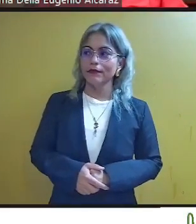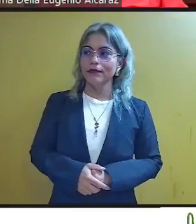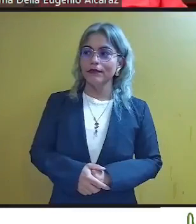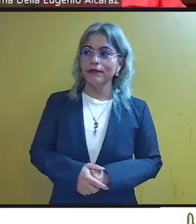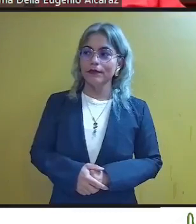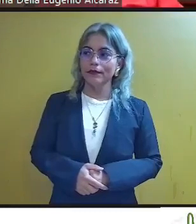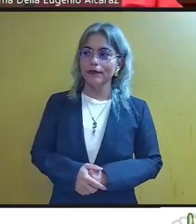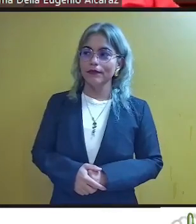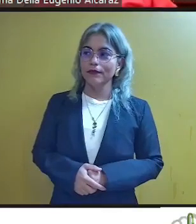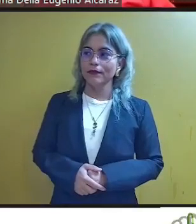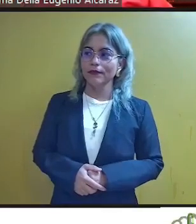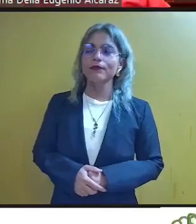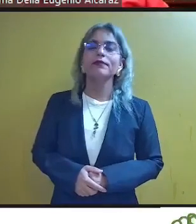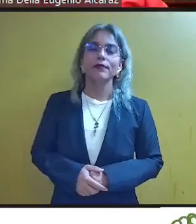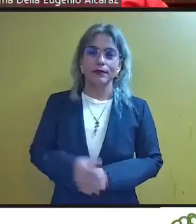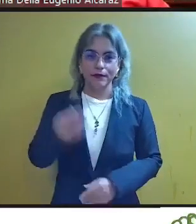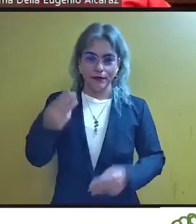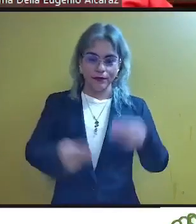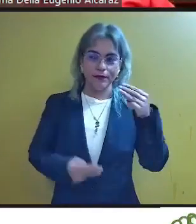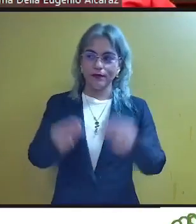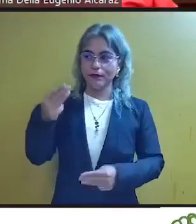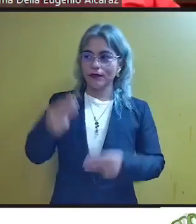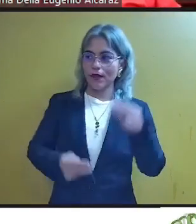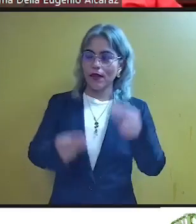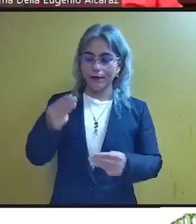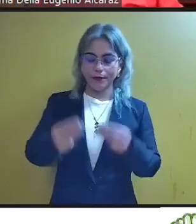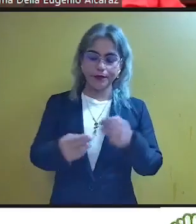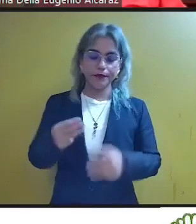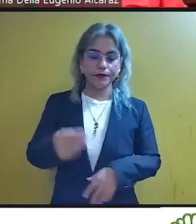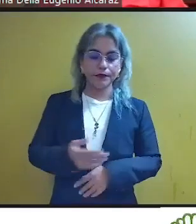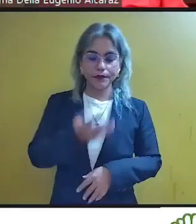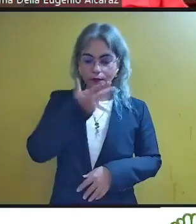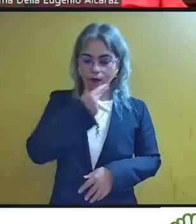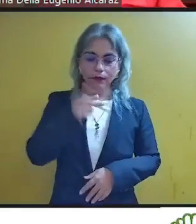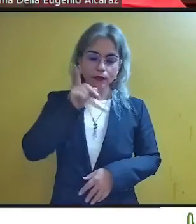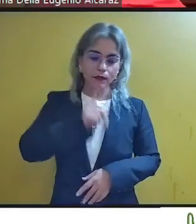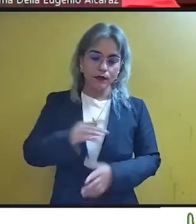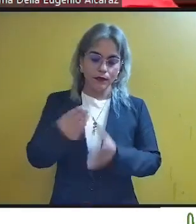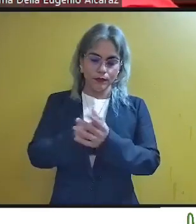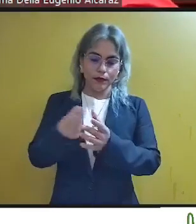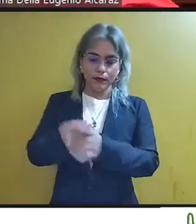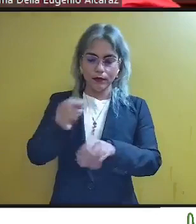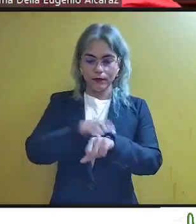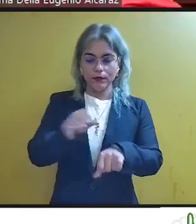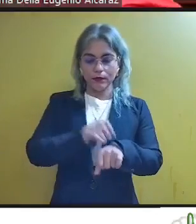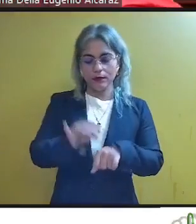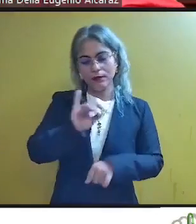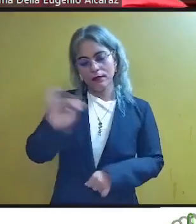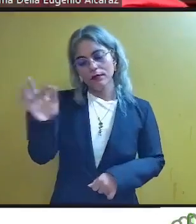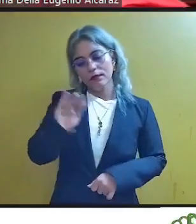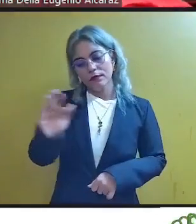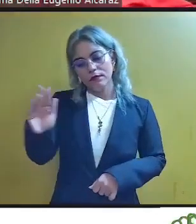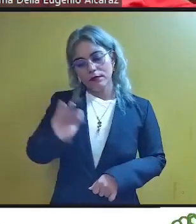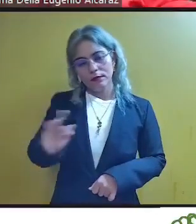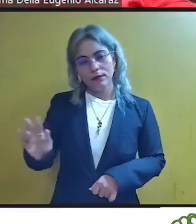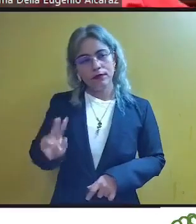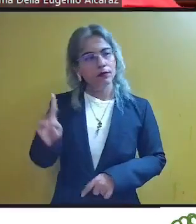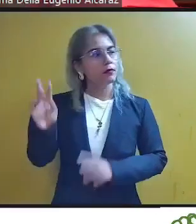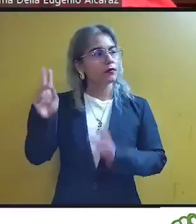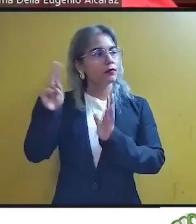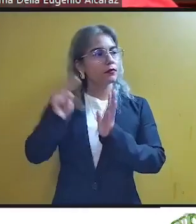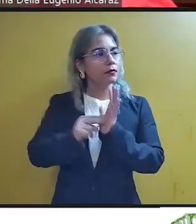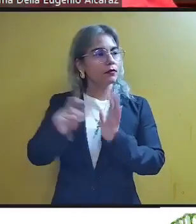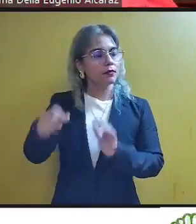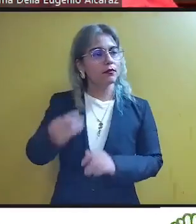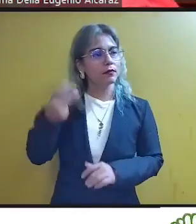Con su autorización, magistradas, magistrado, procedo a dar cuenta del proyecto de resolución relativo al expediente de conclave alfanumérica TE, diagonal HEC, diagonal 67,